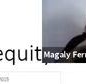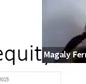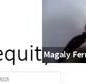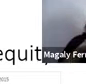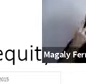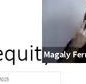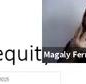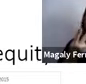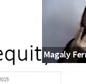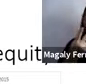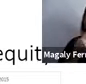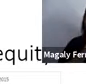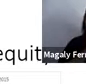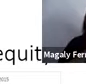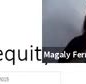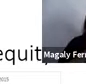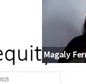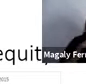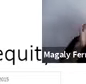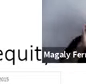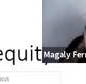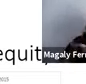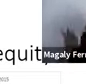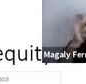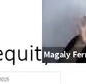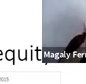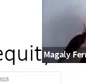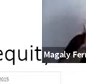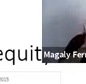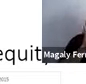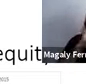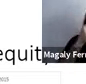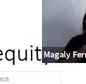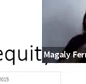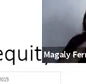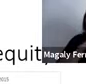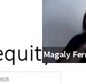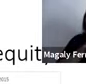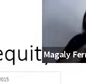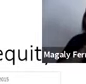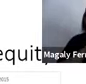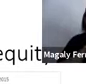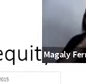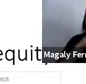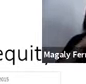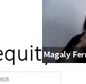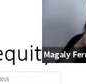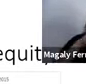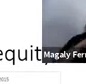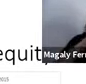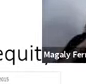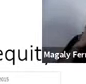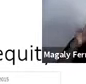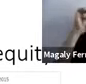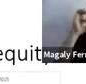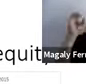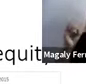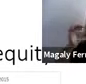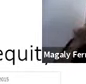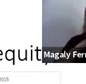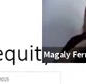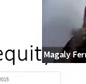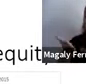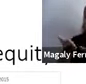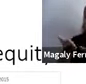Fíjense qué importante y qué revelador puede ser. Es la proporción de muertes que lo son